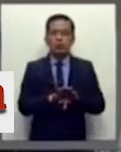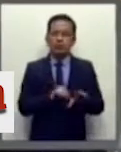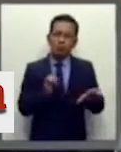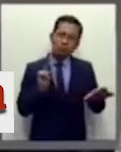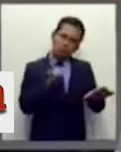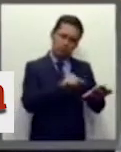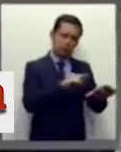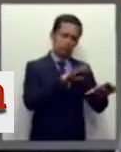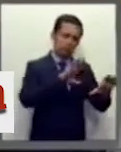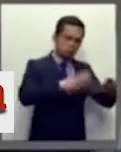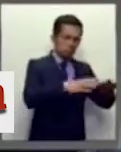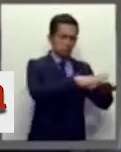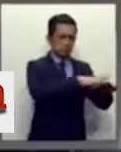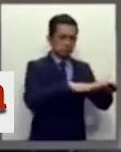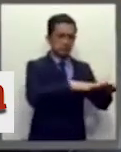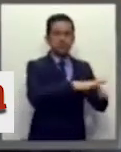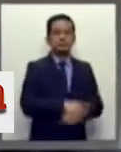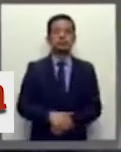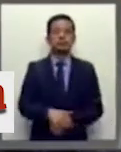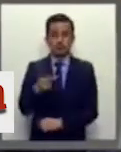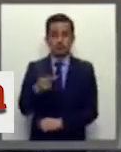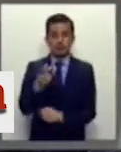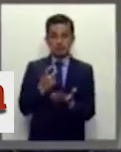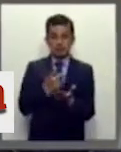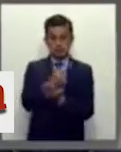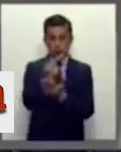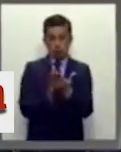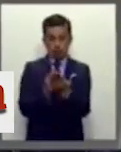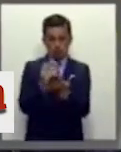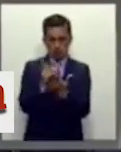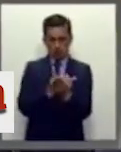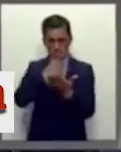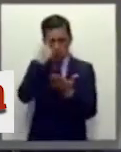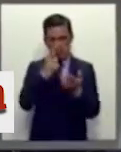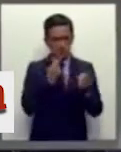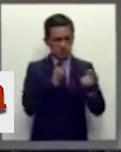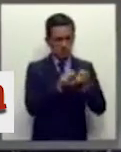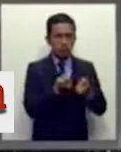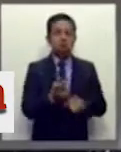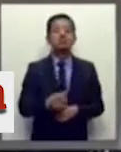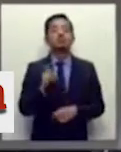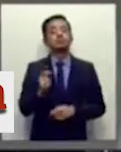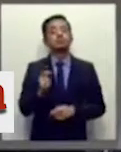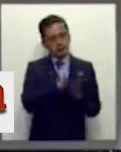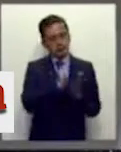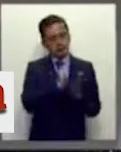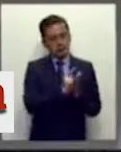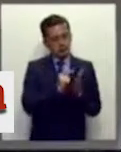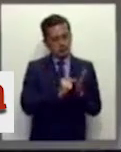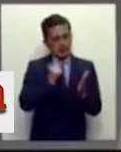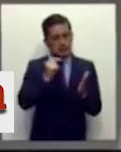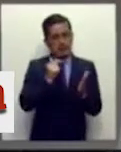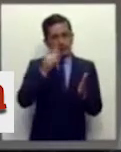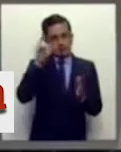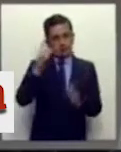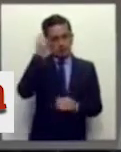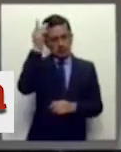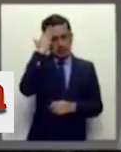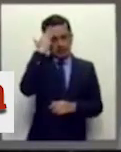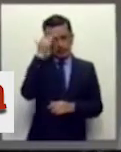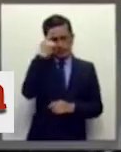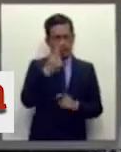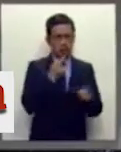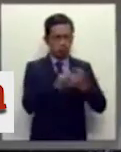Pero pese a la importancia del programa de manejo, la Ley General del Equilibrio Ecológico y la Protección al Ambiente le da a